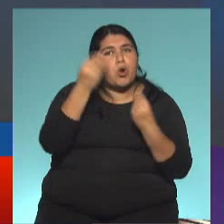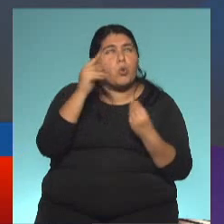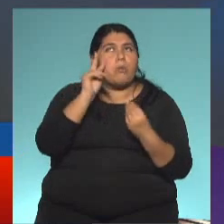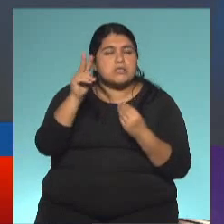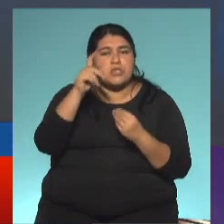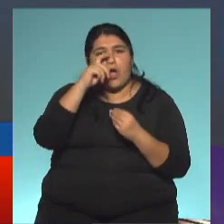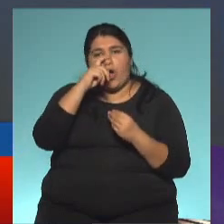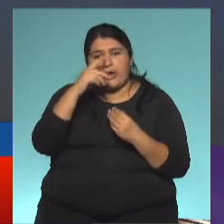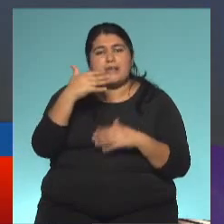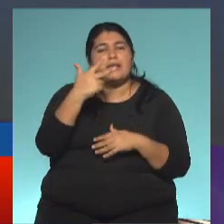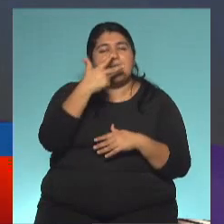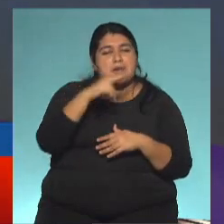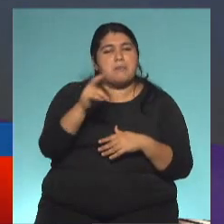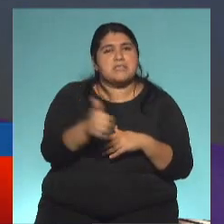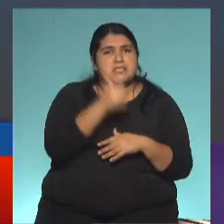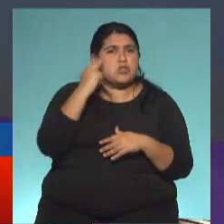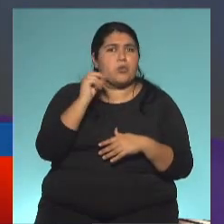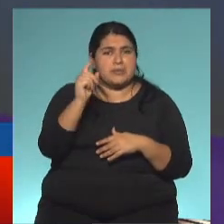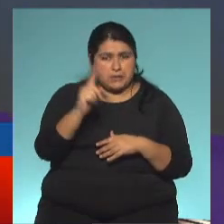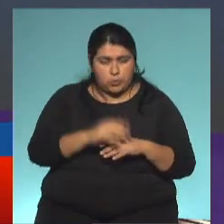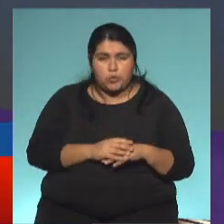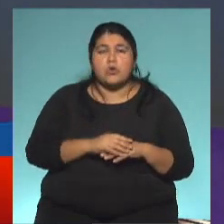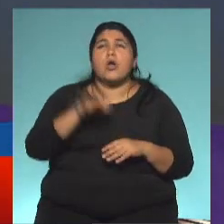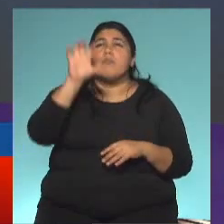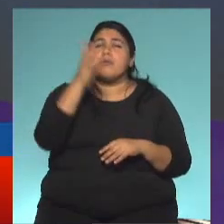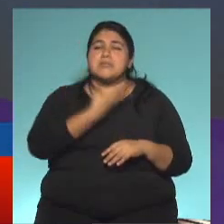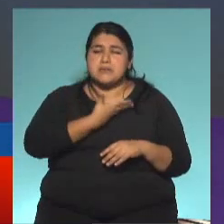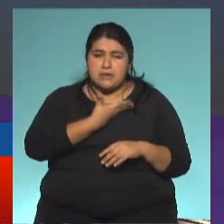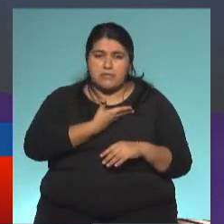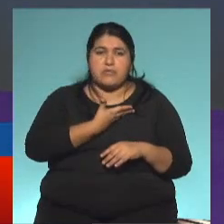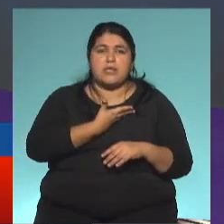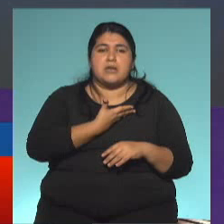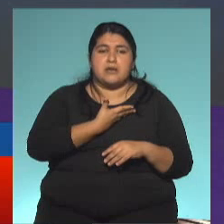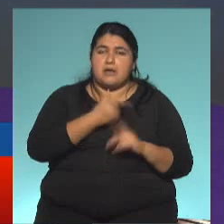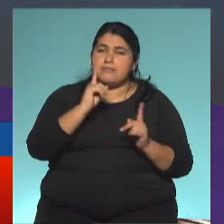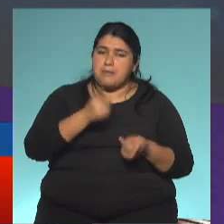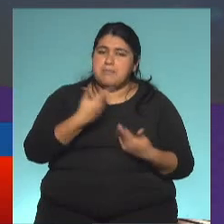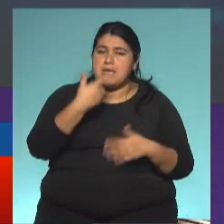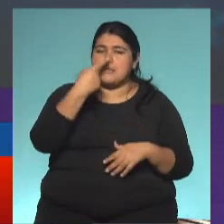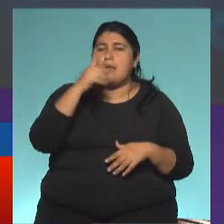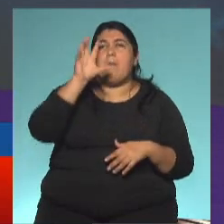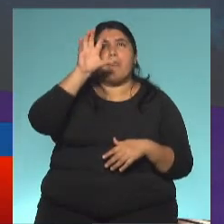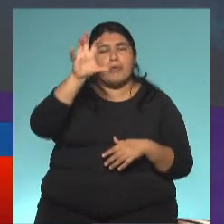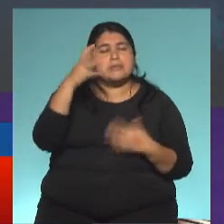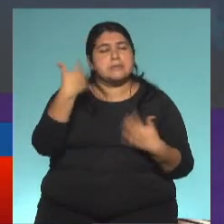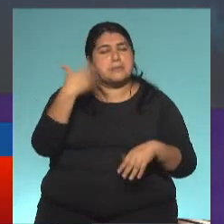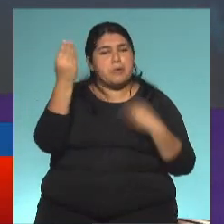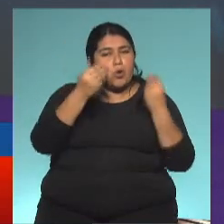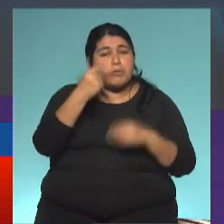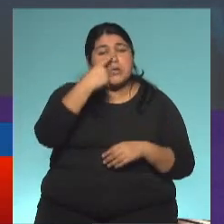Corrientes, 3.691 contagios. Santa Fe, también otra provincia que preocupa,